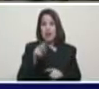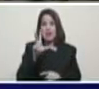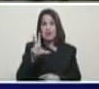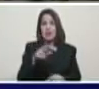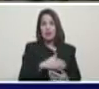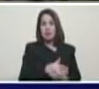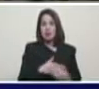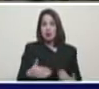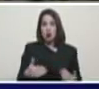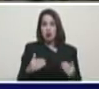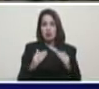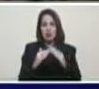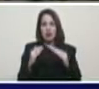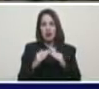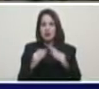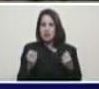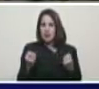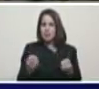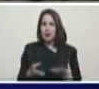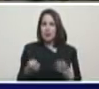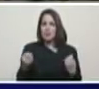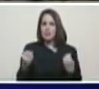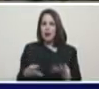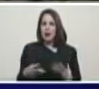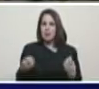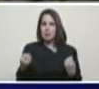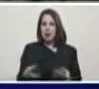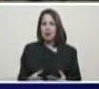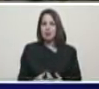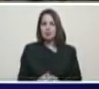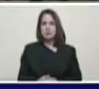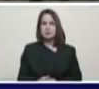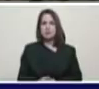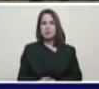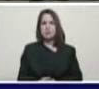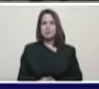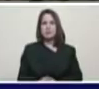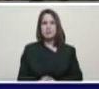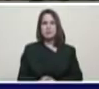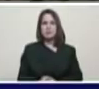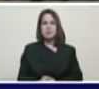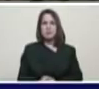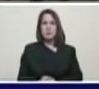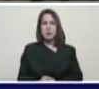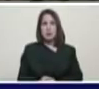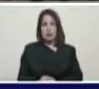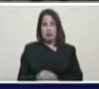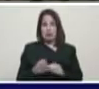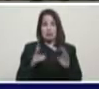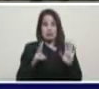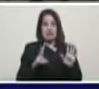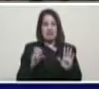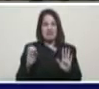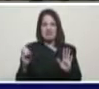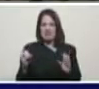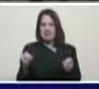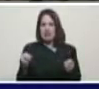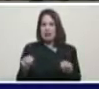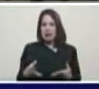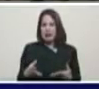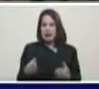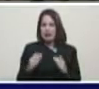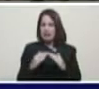viviendas y esas 700000 viviendas se van a asignar por carnet de